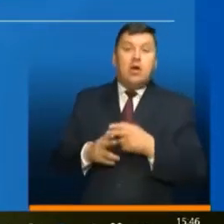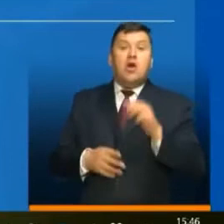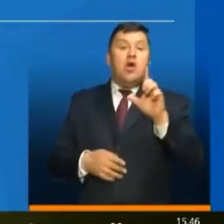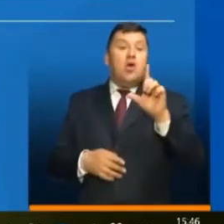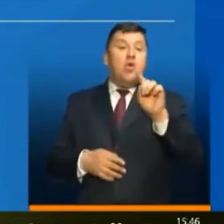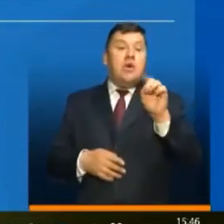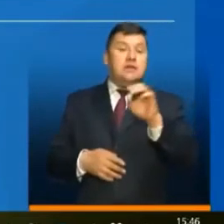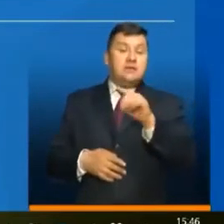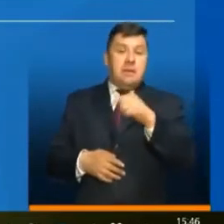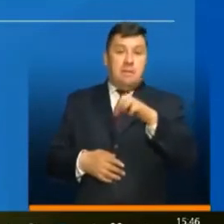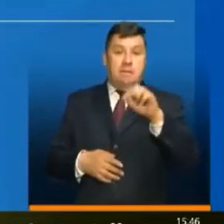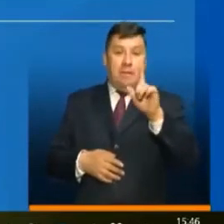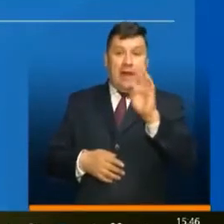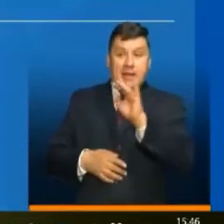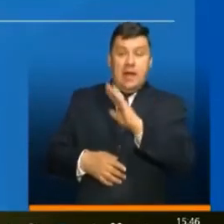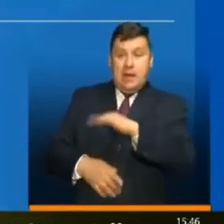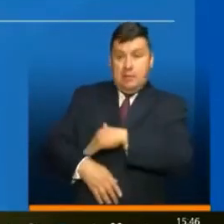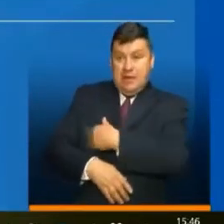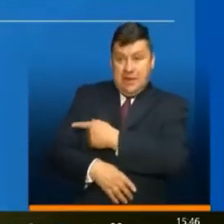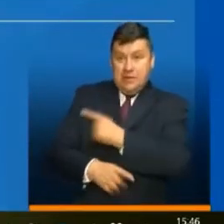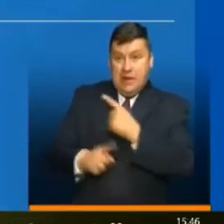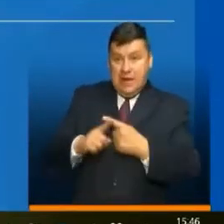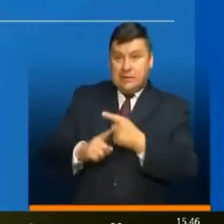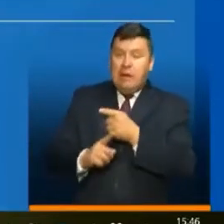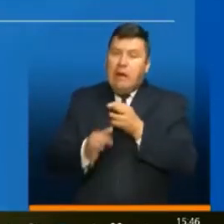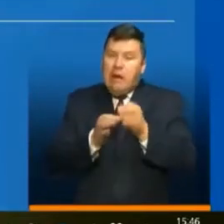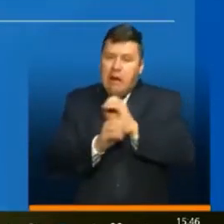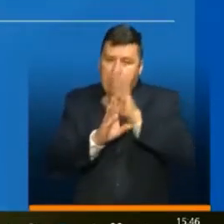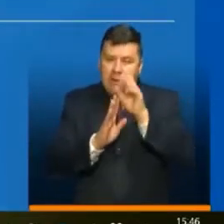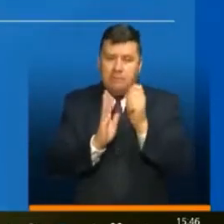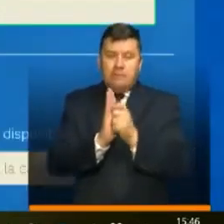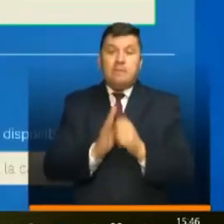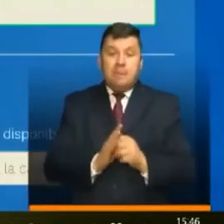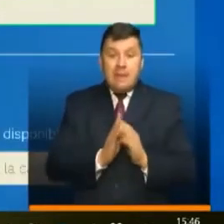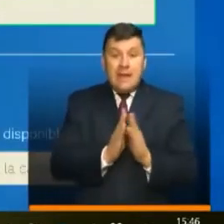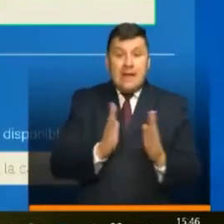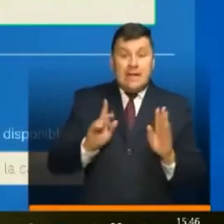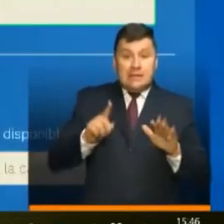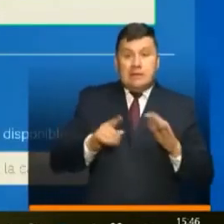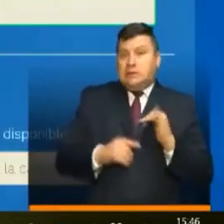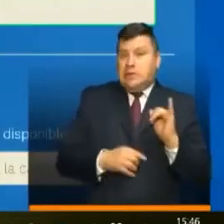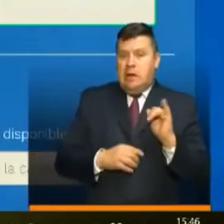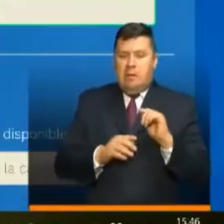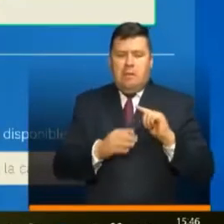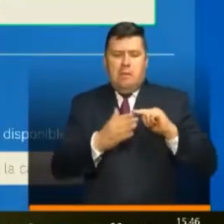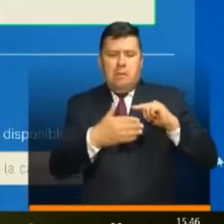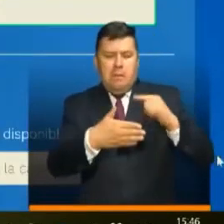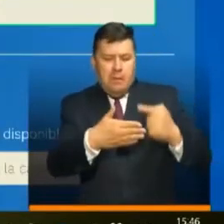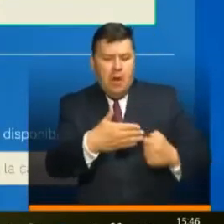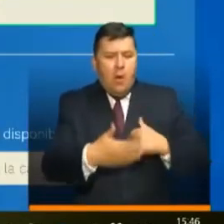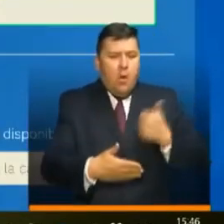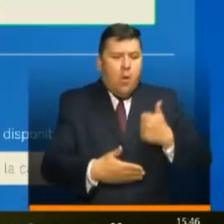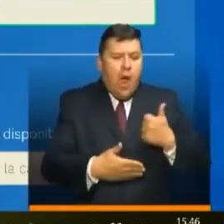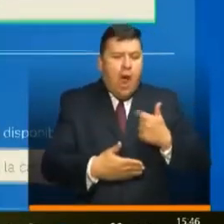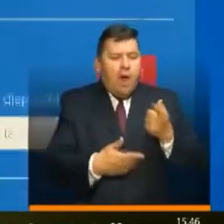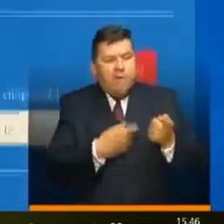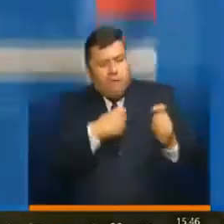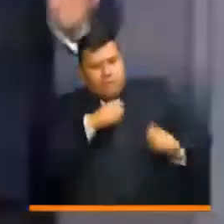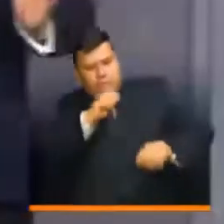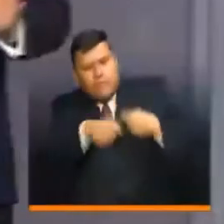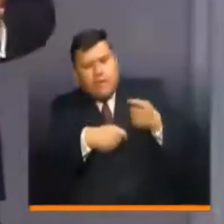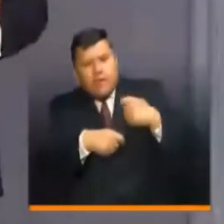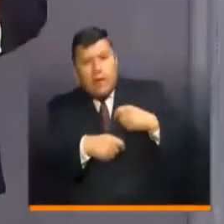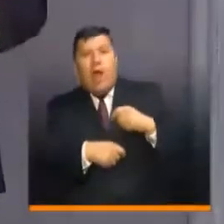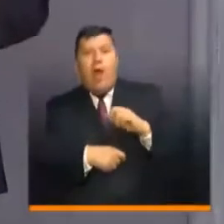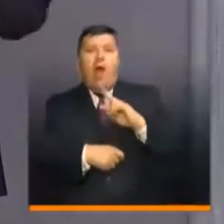ministro nos va a contar un poco más detalles de eso que viene a continuación y allí ya agregamos el producto a partir de allí lo podemos hacer